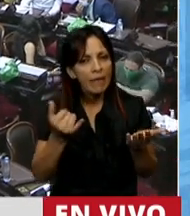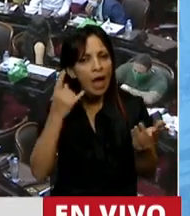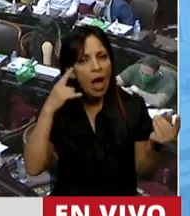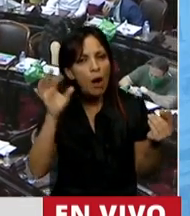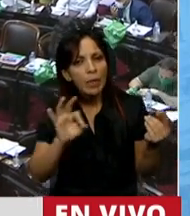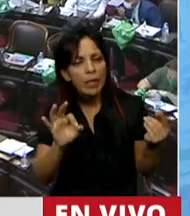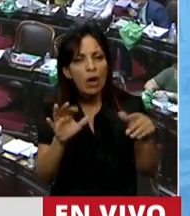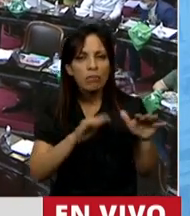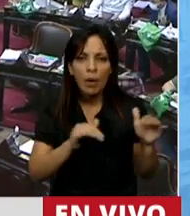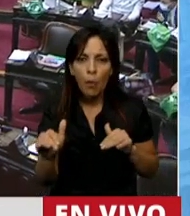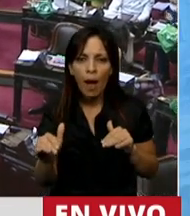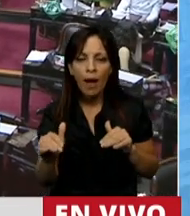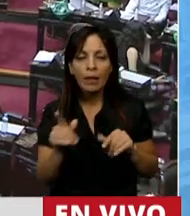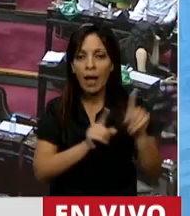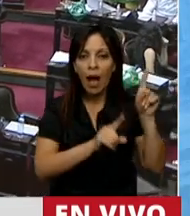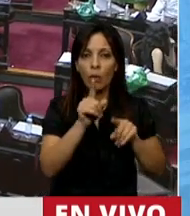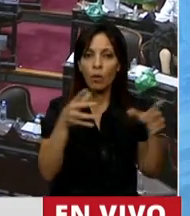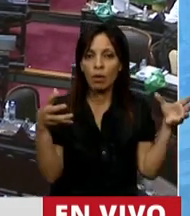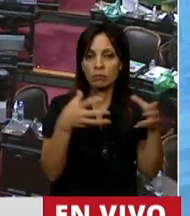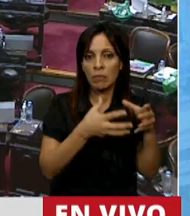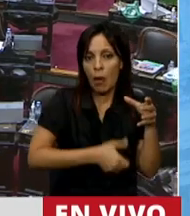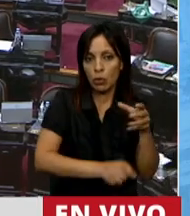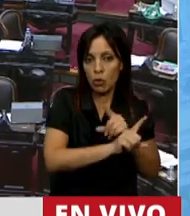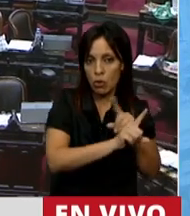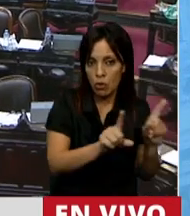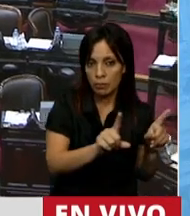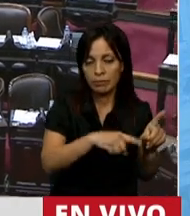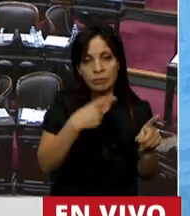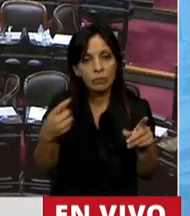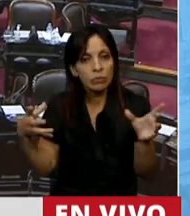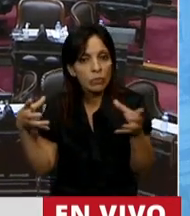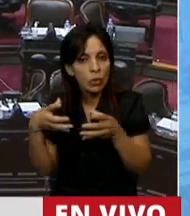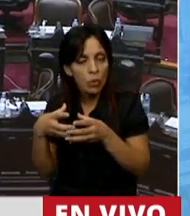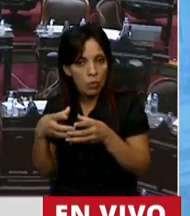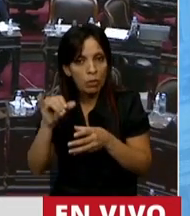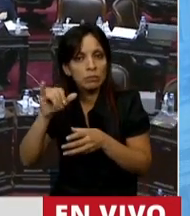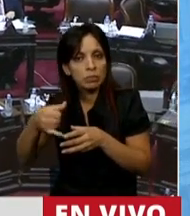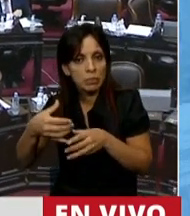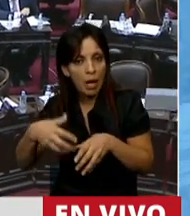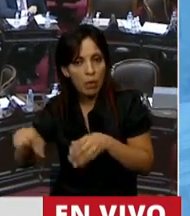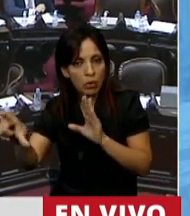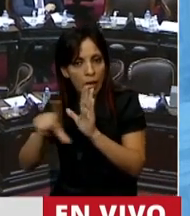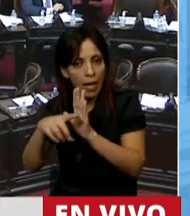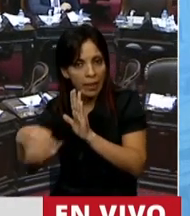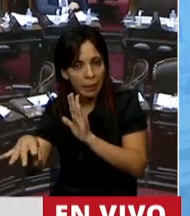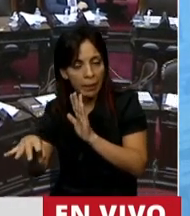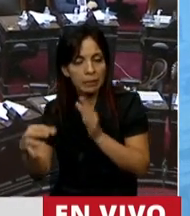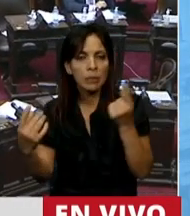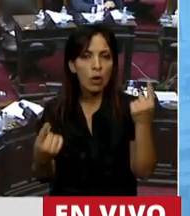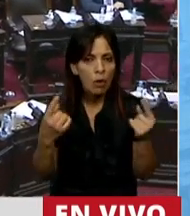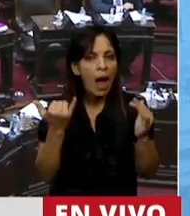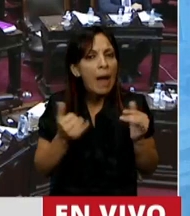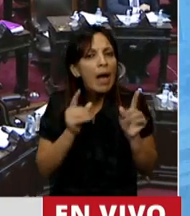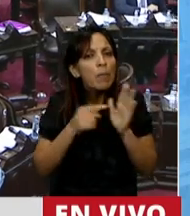que defendíamos la postura de no el aborto y los que defendían la postura que había que legalizar el aborto, y era